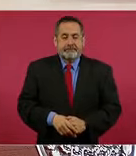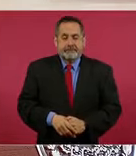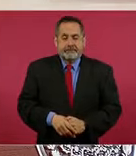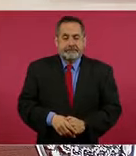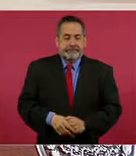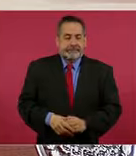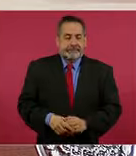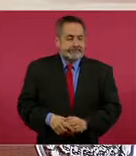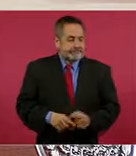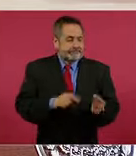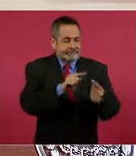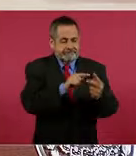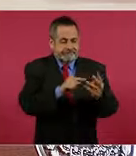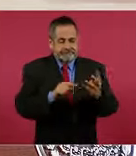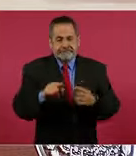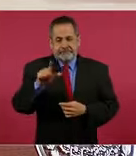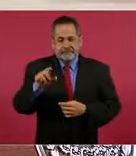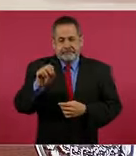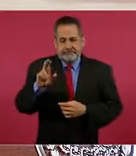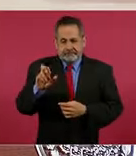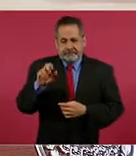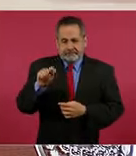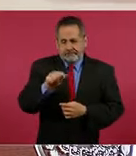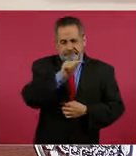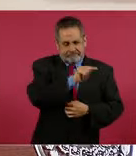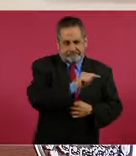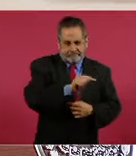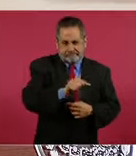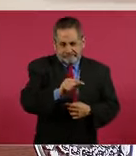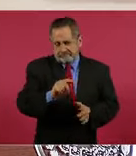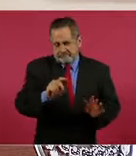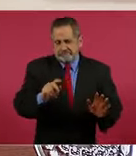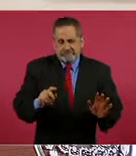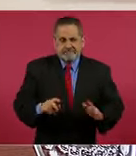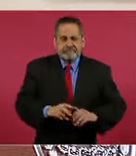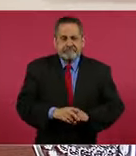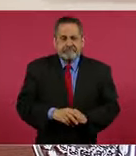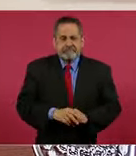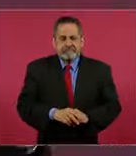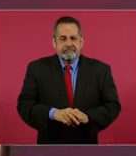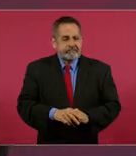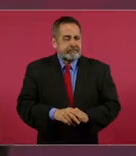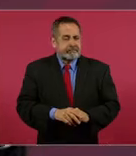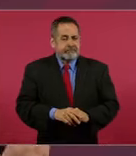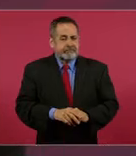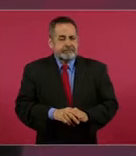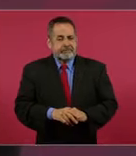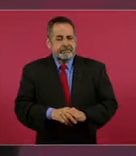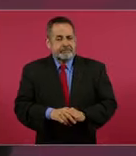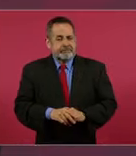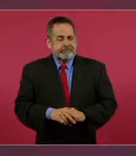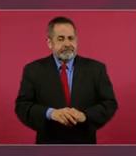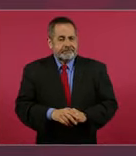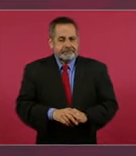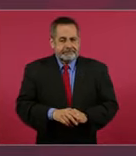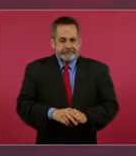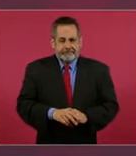en todos ellos y en Loret y en muchos más, ¿no? Una especie de